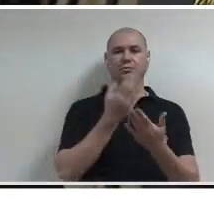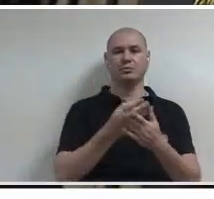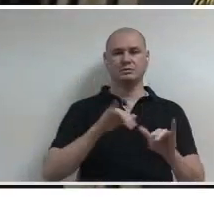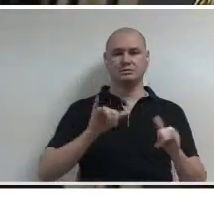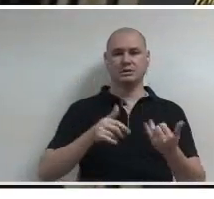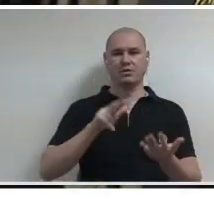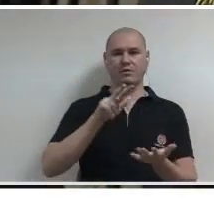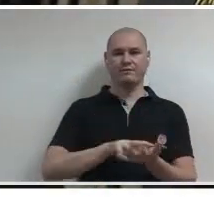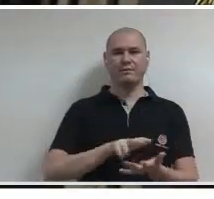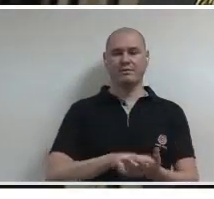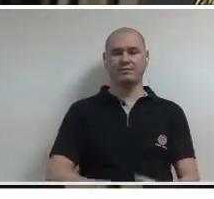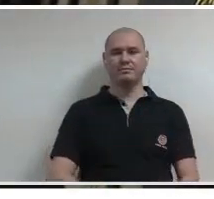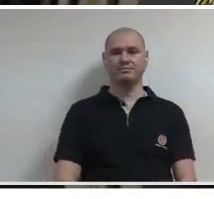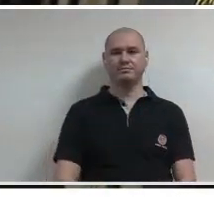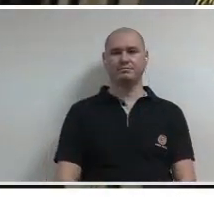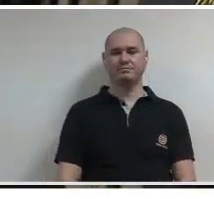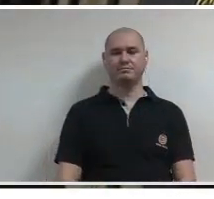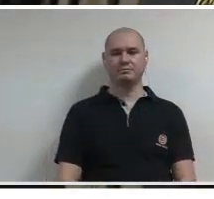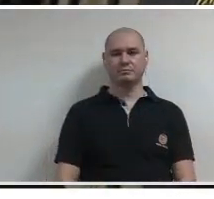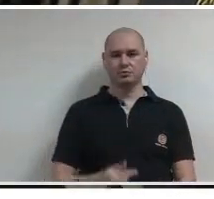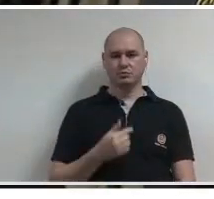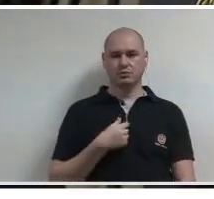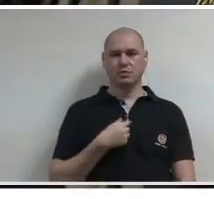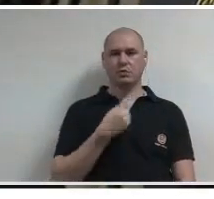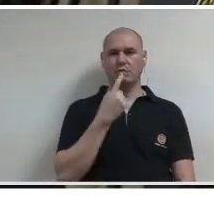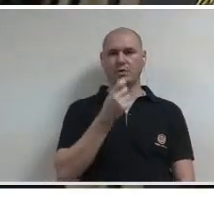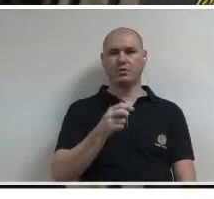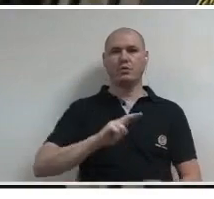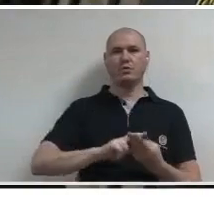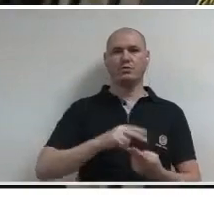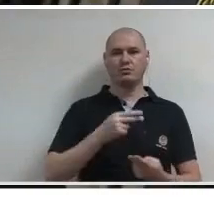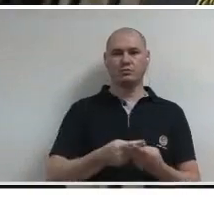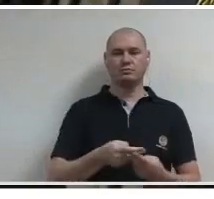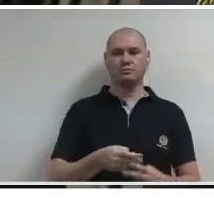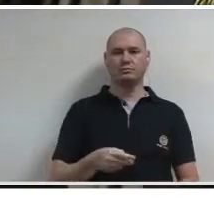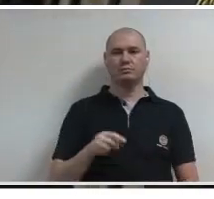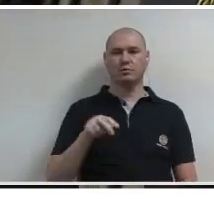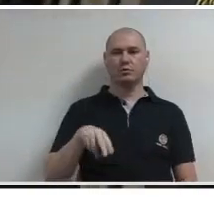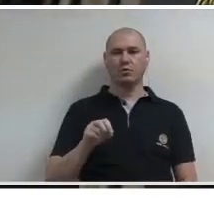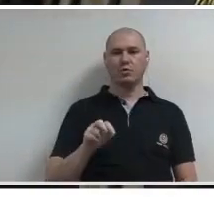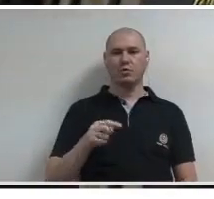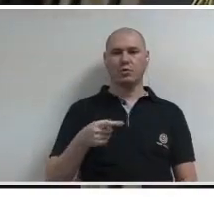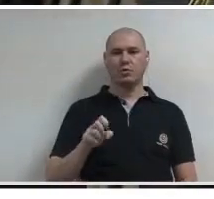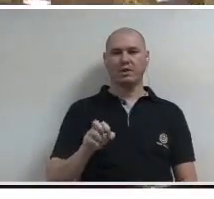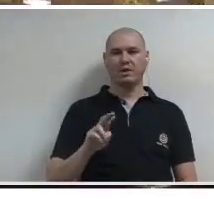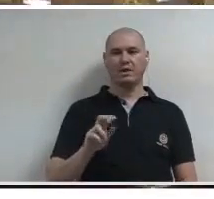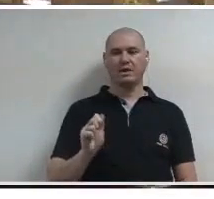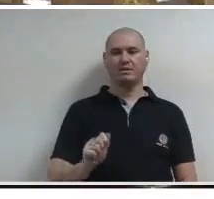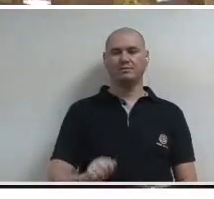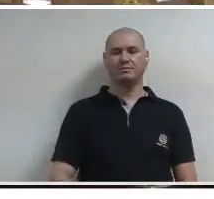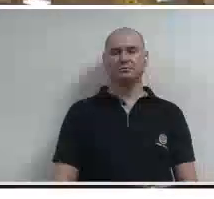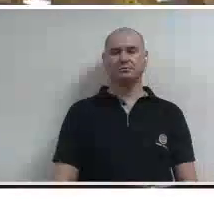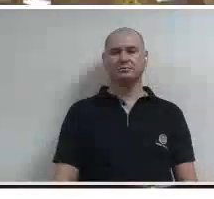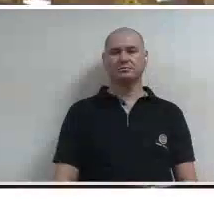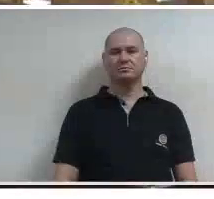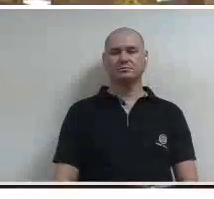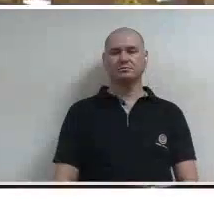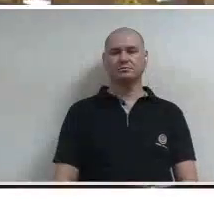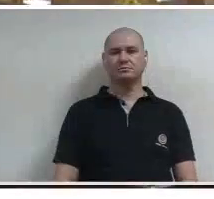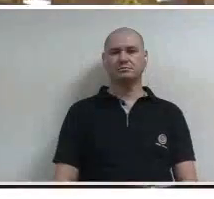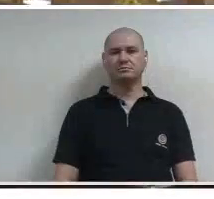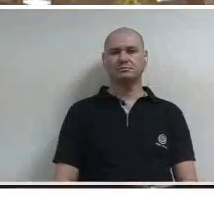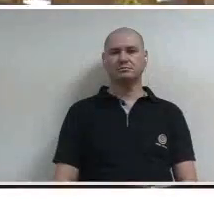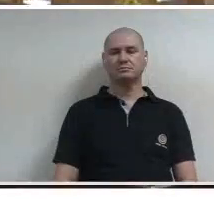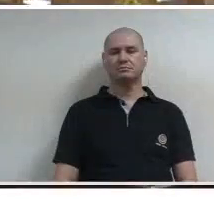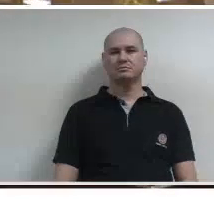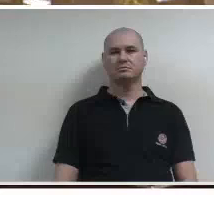UPA lleva ahí, pe, o iba a cueco a ti, pe, UPA lleva anda a Yeureco. María Lourdes, la propuesta de